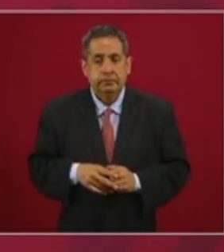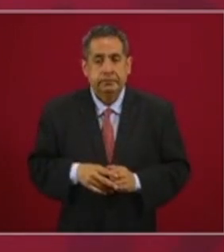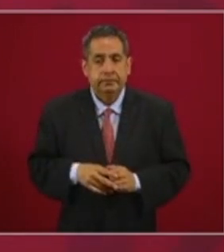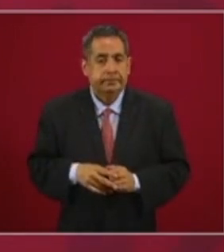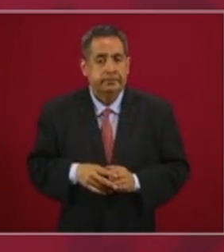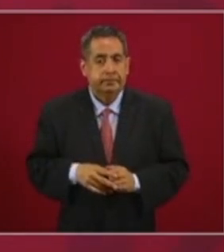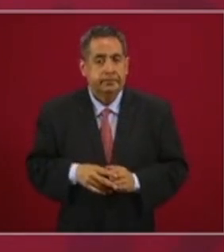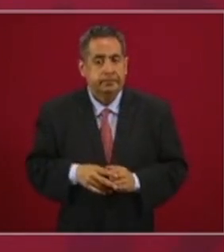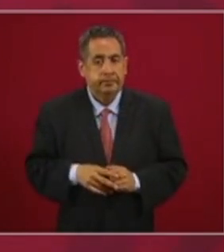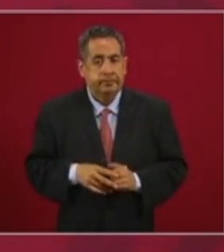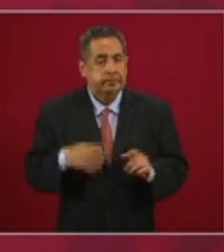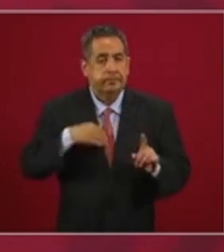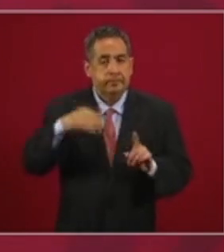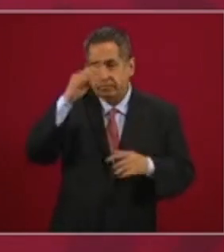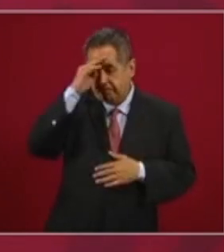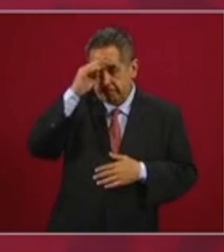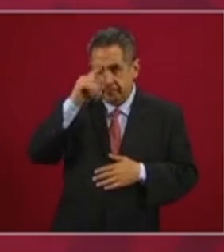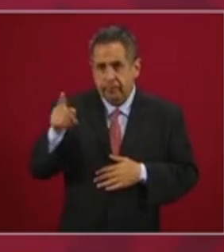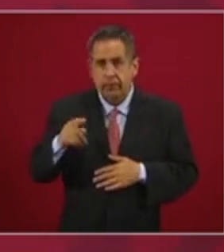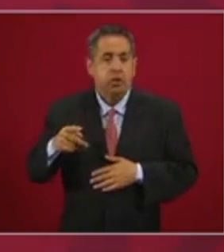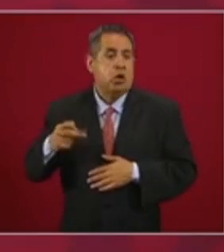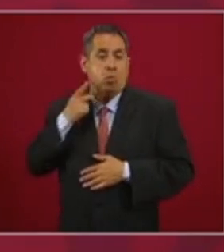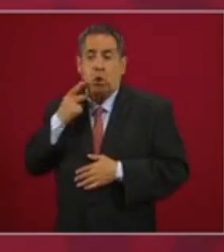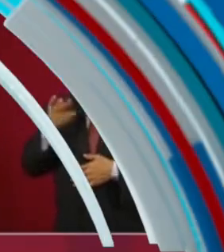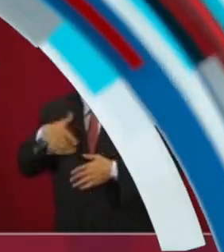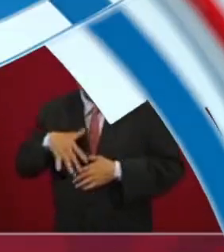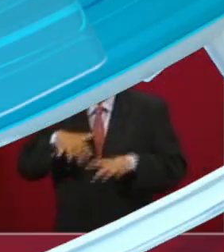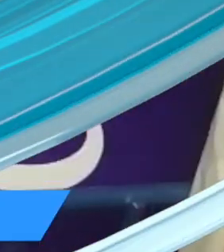considerarse como un perseguido político.